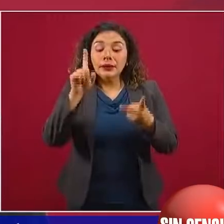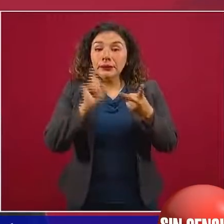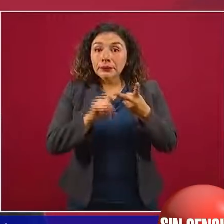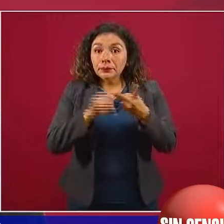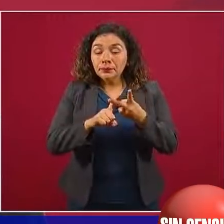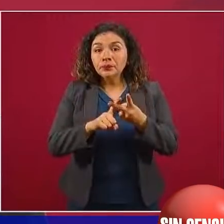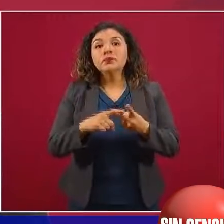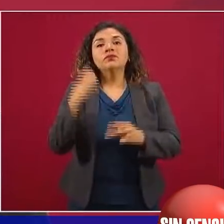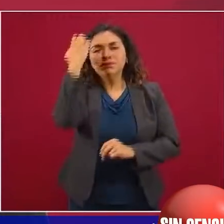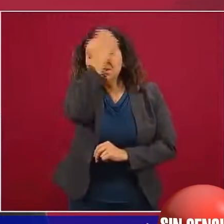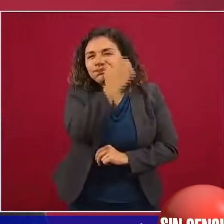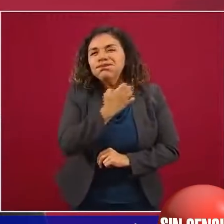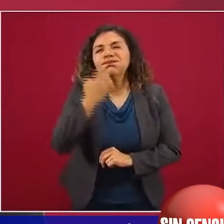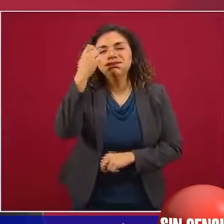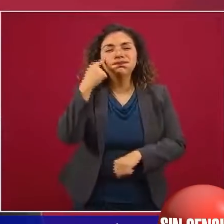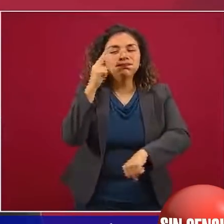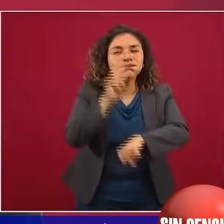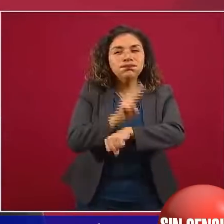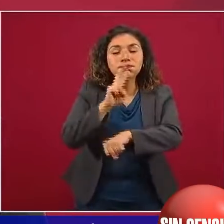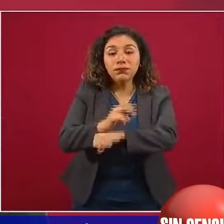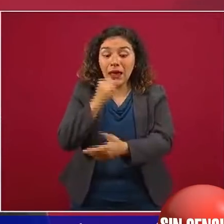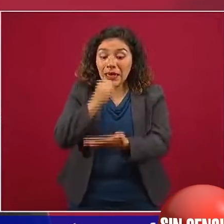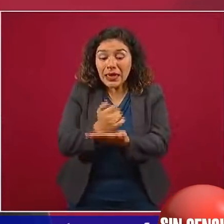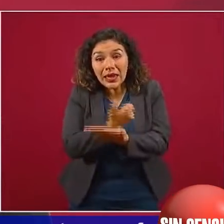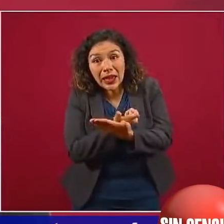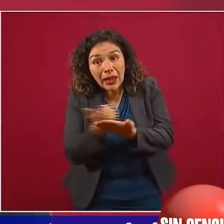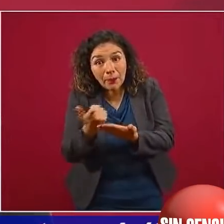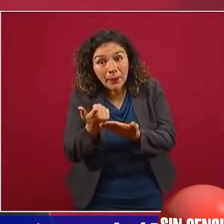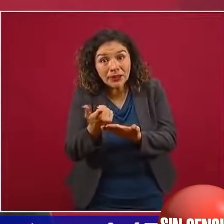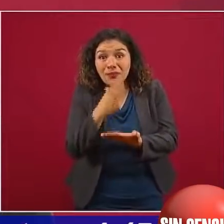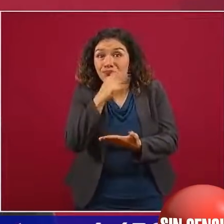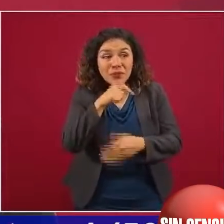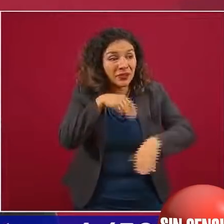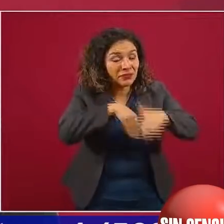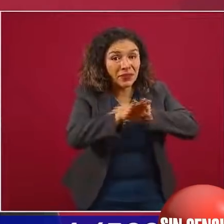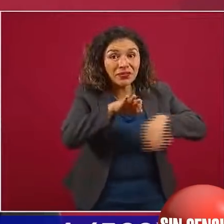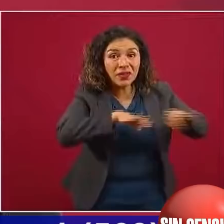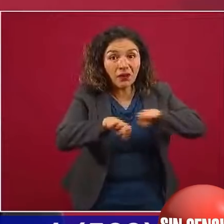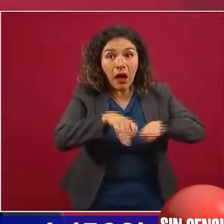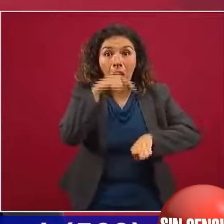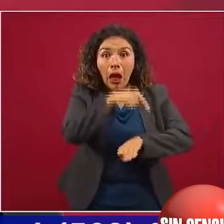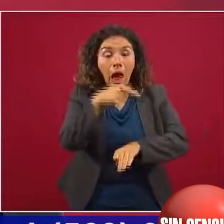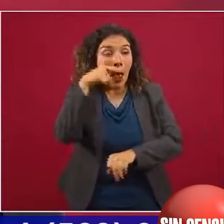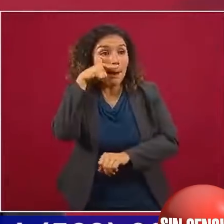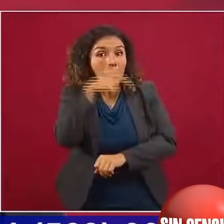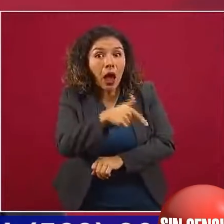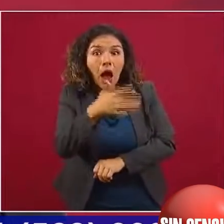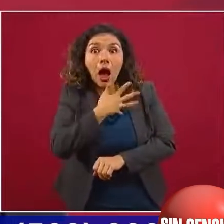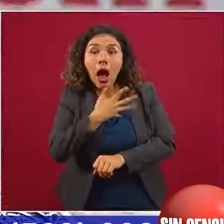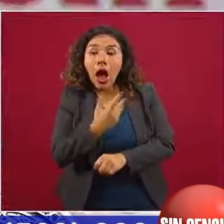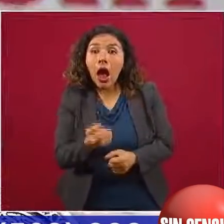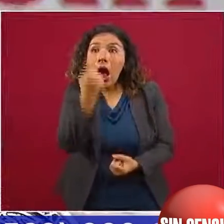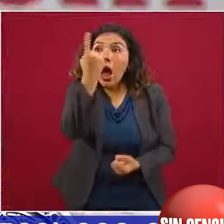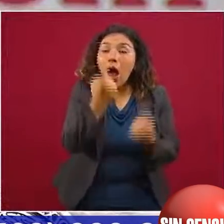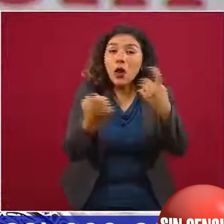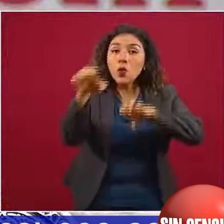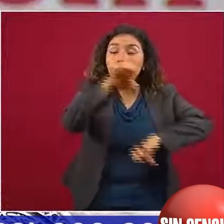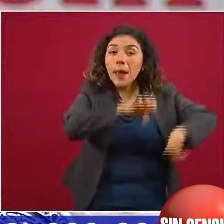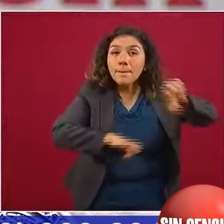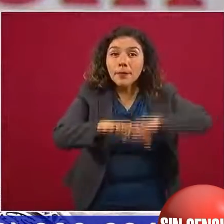segundo, monitorea que a través de estas incapacidades laborales no se vaya a detectar empresa por